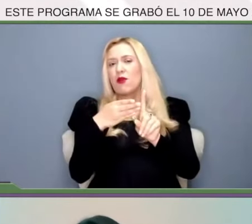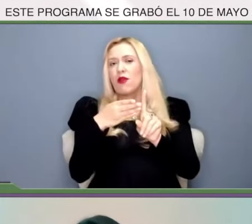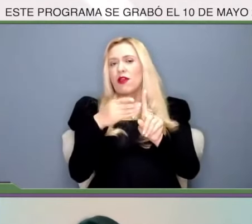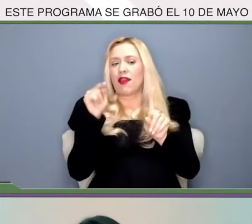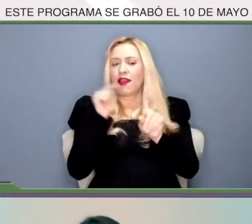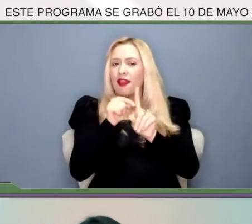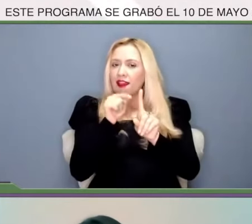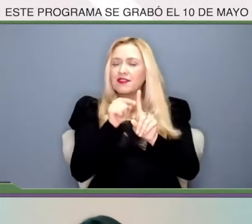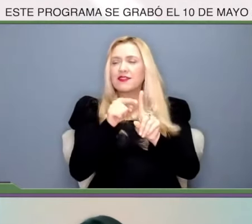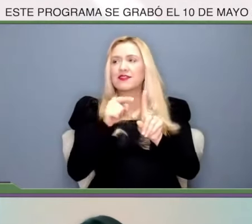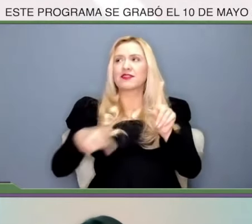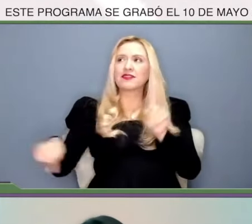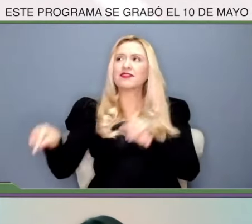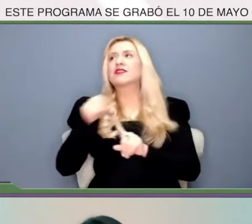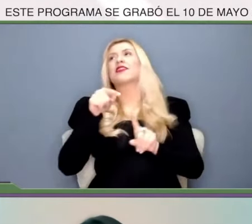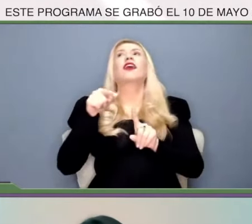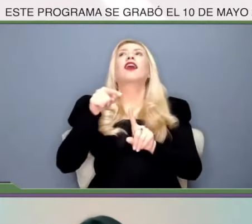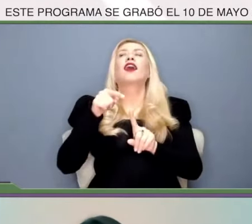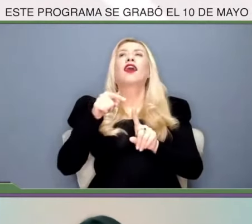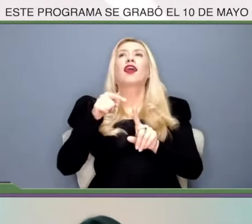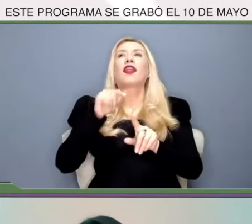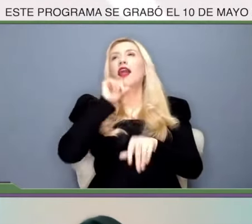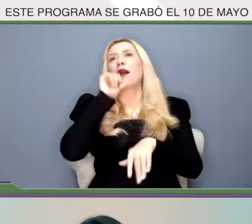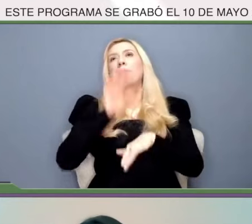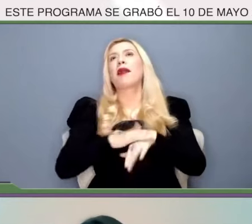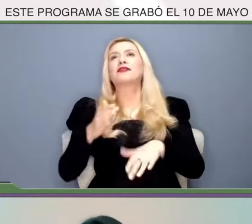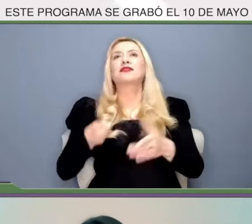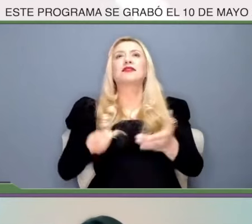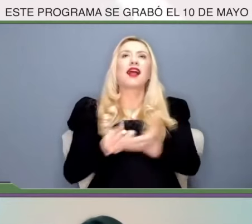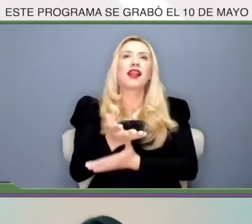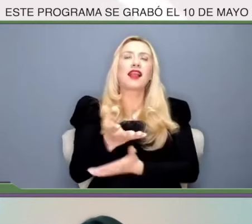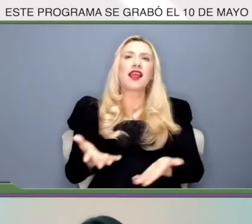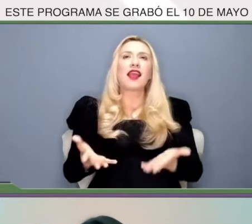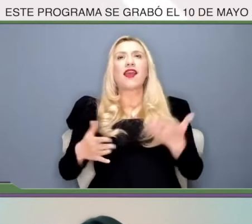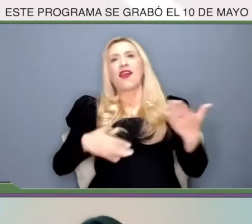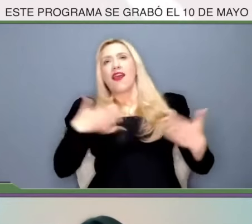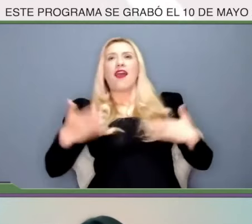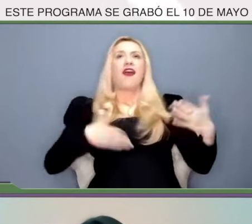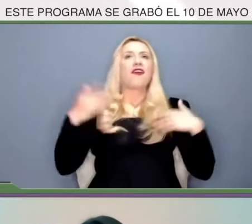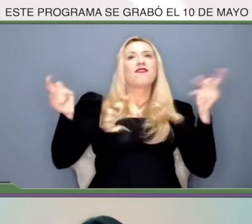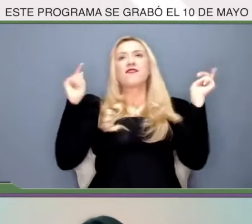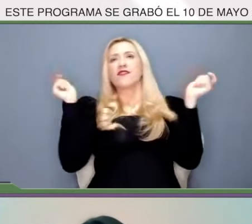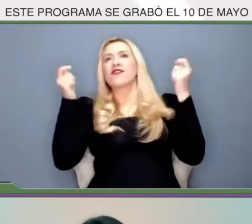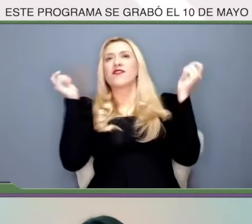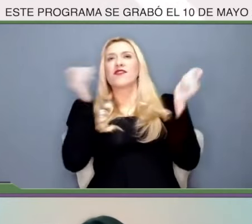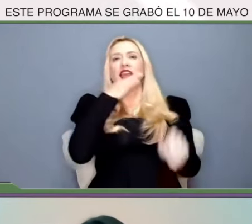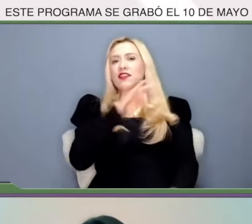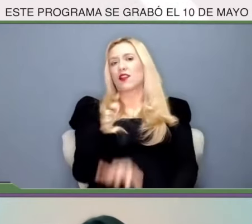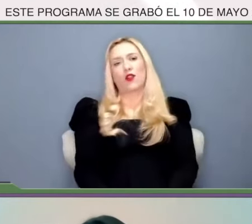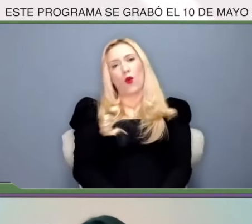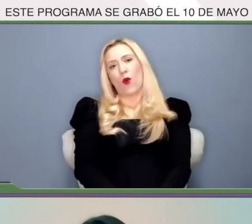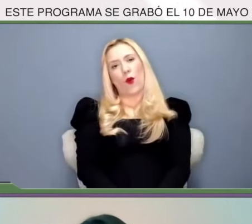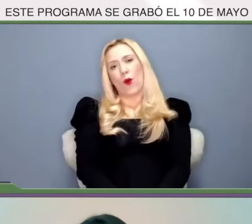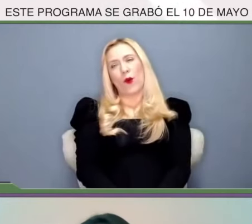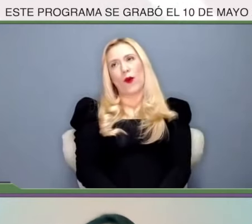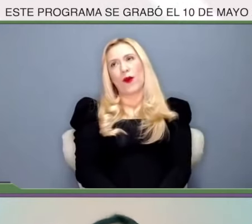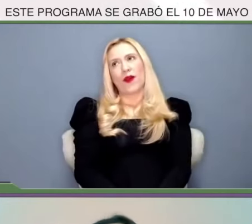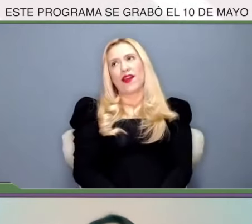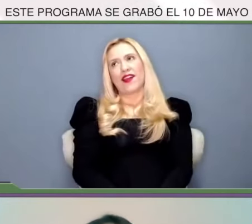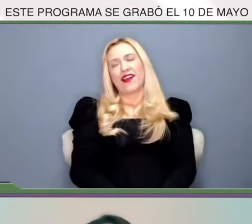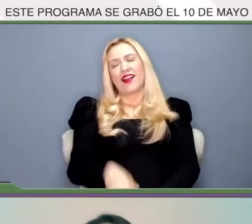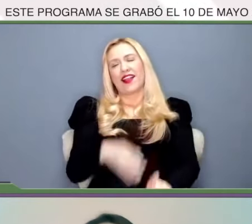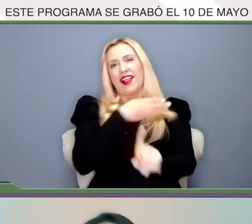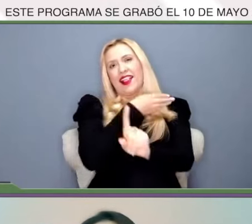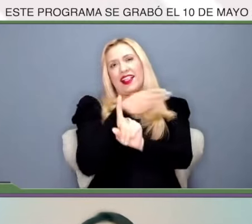va el discurso, digamos, no solamente es salir en un tono festivo, porque pues se